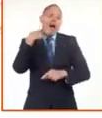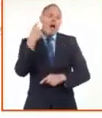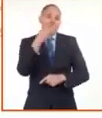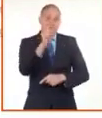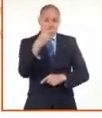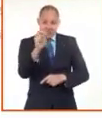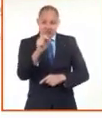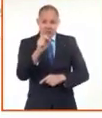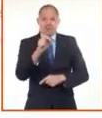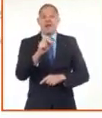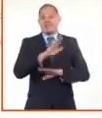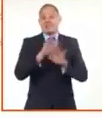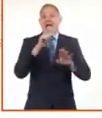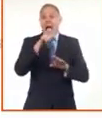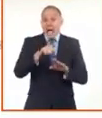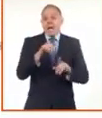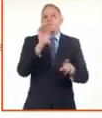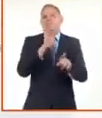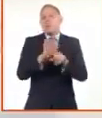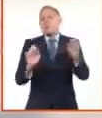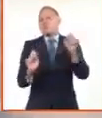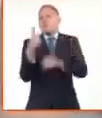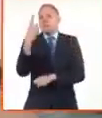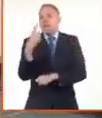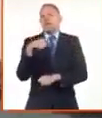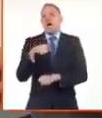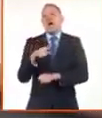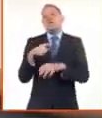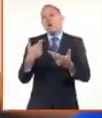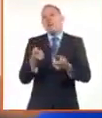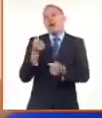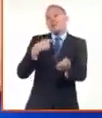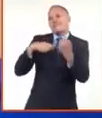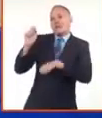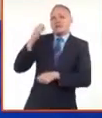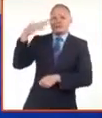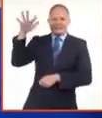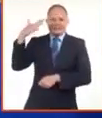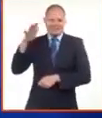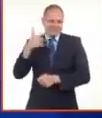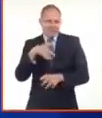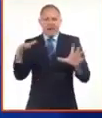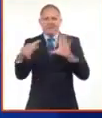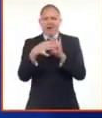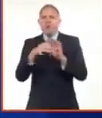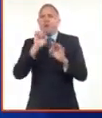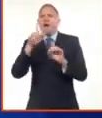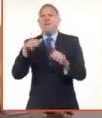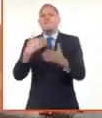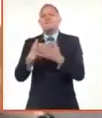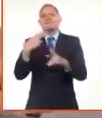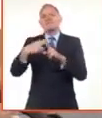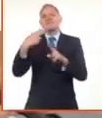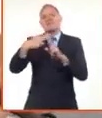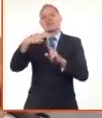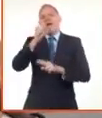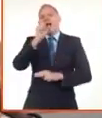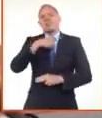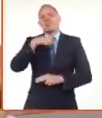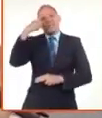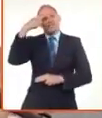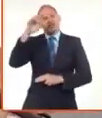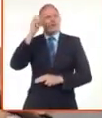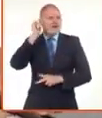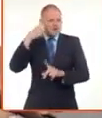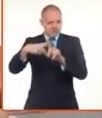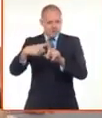no estatal, se convirtió en la primera en exportar sus servicios a través de DeSoft, empresa cubana de soluciones informáticas, un pacto vigente